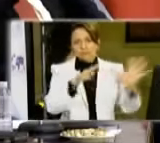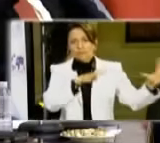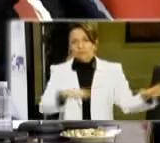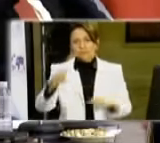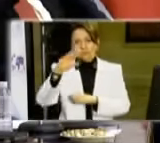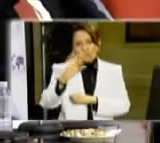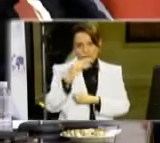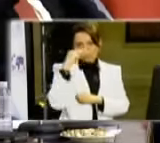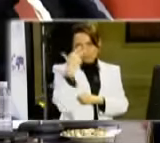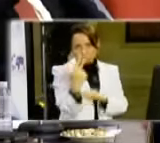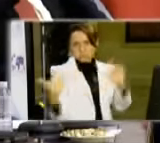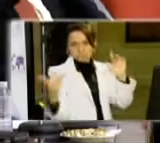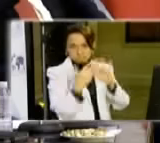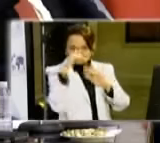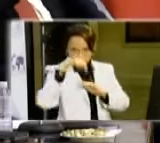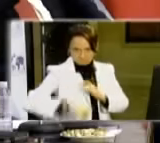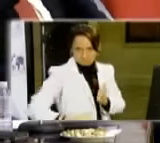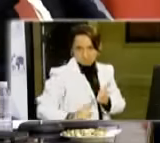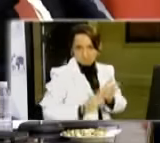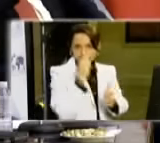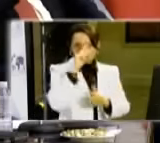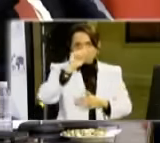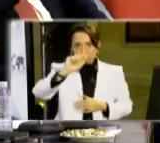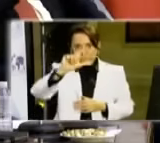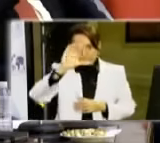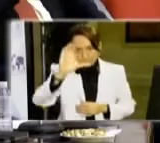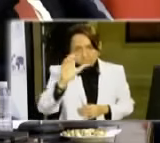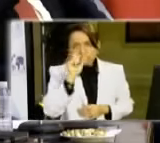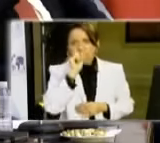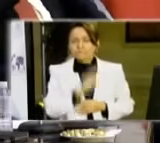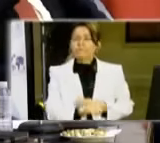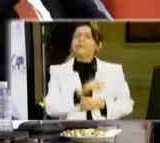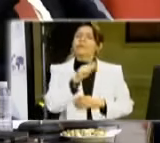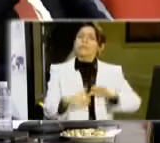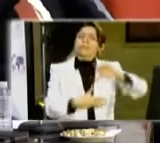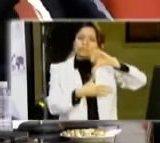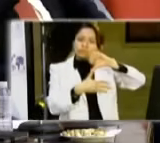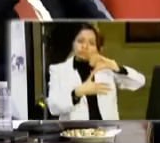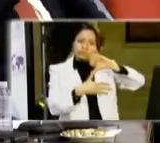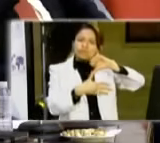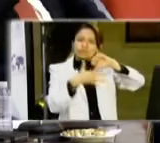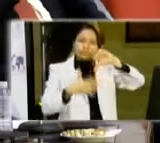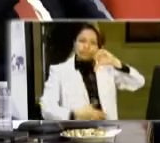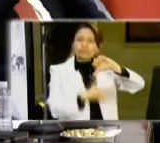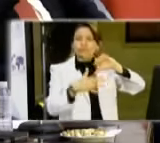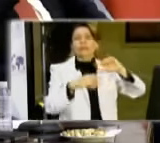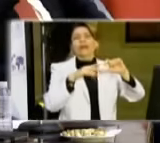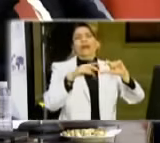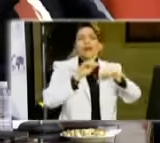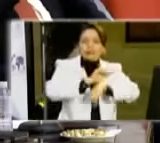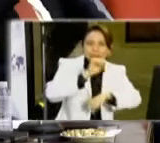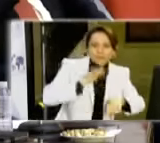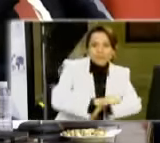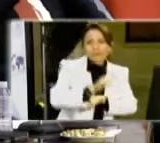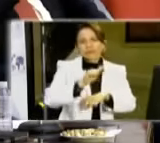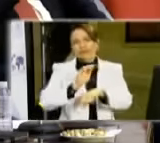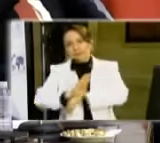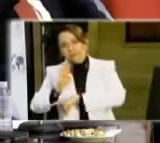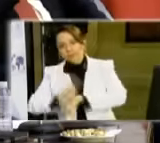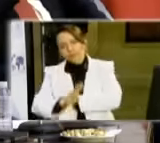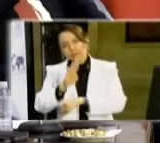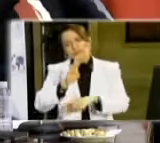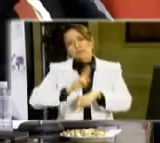la aproximación también al mercado común del sur, el Mercosur de Argentina, Brasil, Uruguay y